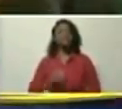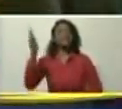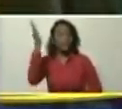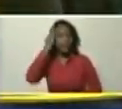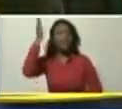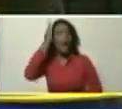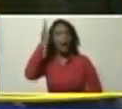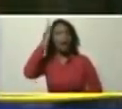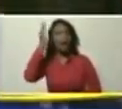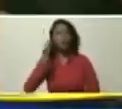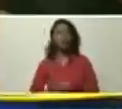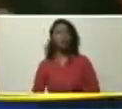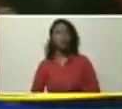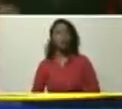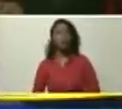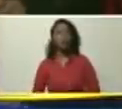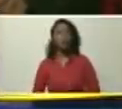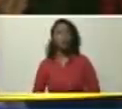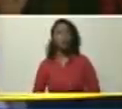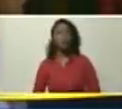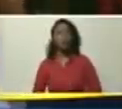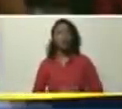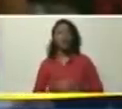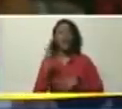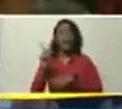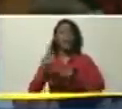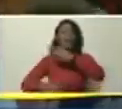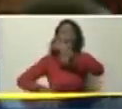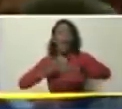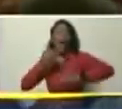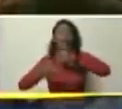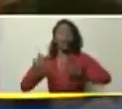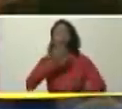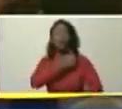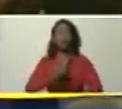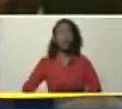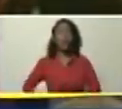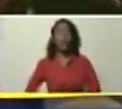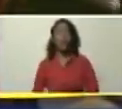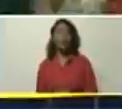Sabemos que ha sido, presidente,